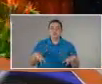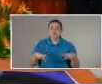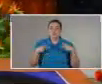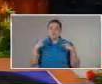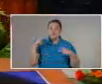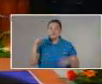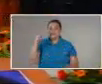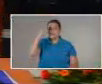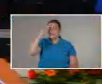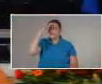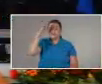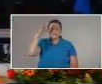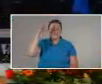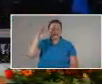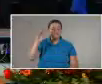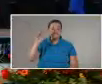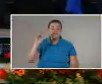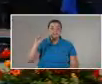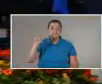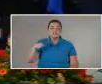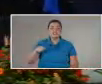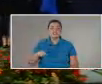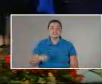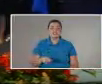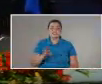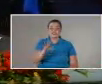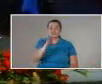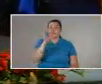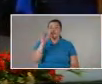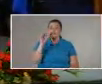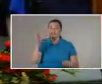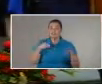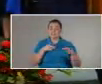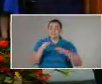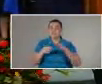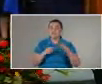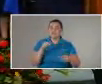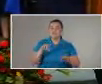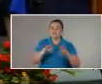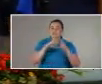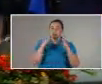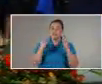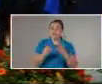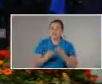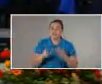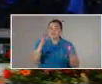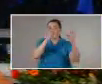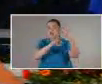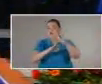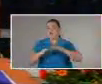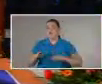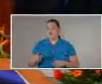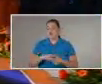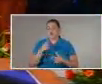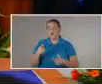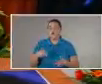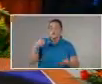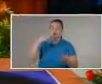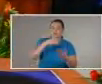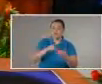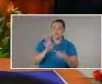No sé si vas a encontrar explicación en esta tierra, si no va a ser cuando lleguemos a la presencia del Señor. Seguramente ahí lo vamos a entender todo, hermano. ¿Por